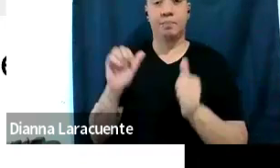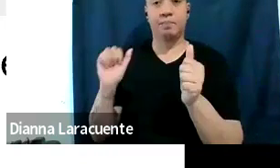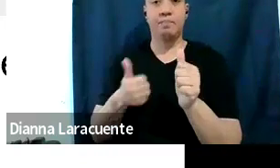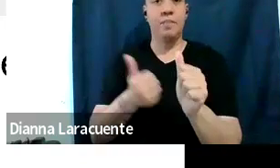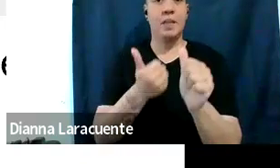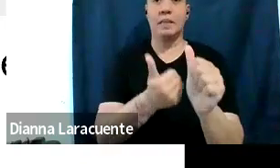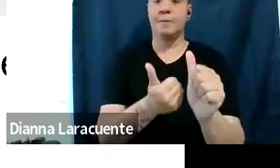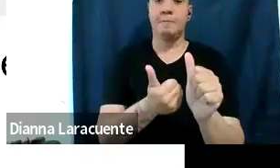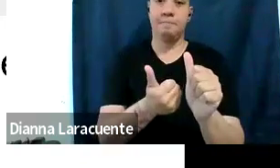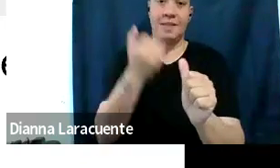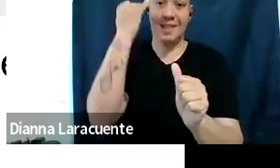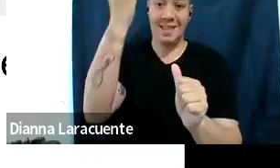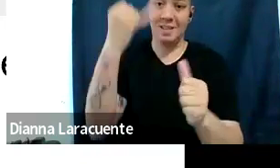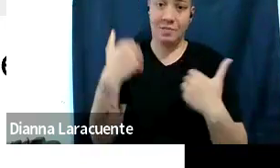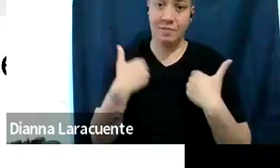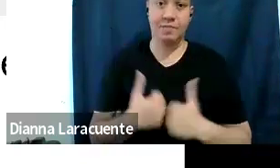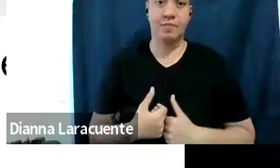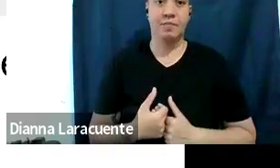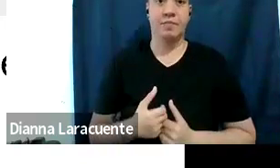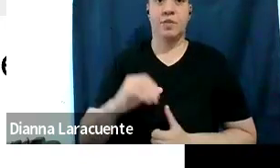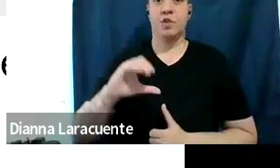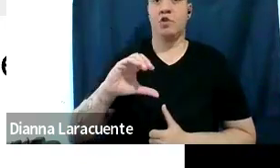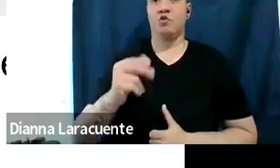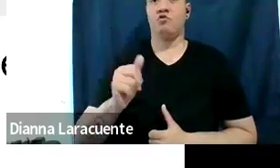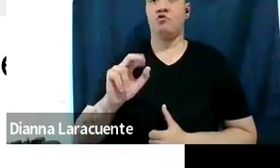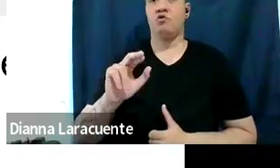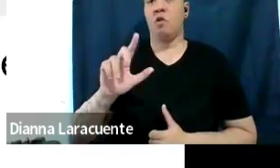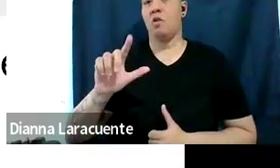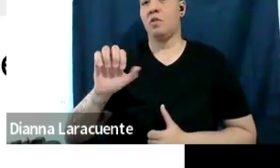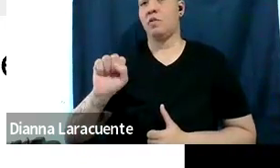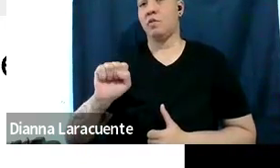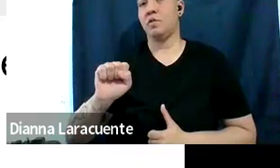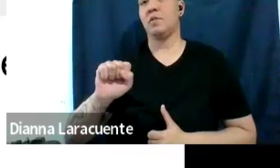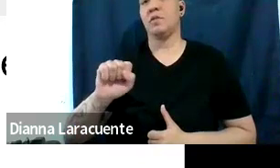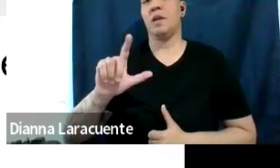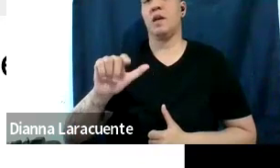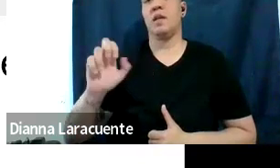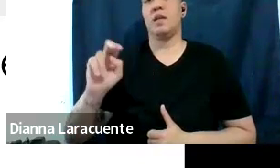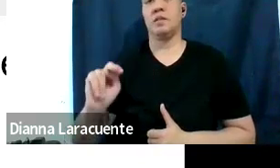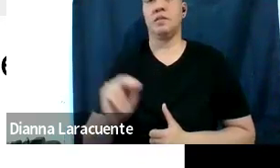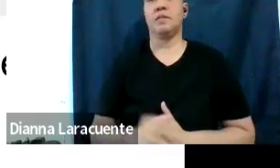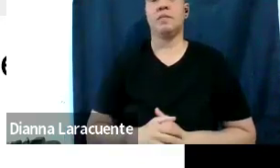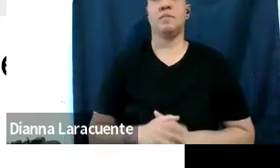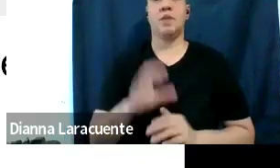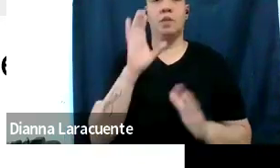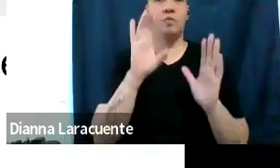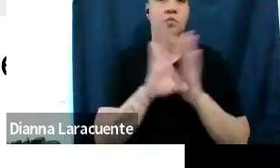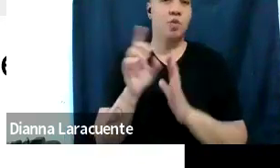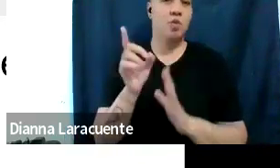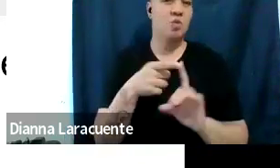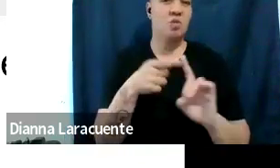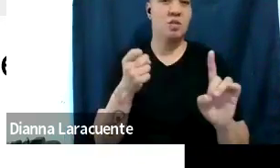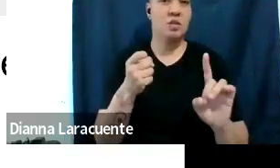tienen idea. Ese Charles Allen que vieron ahorita en la foto, ¿de dónde venía?